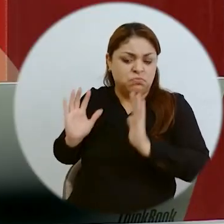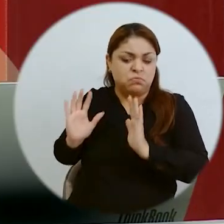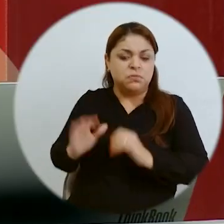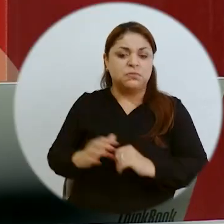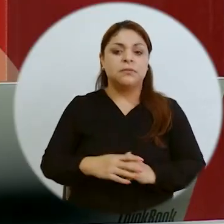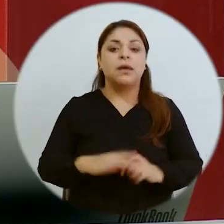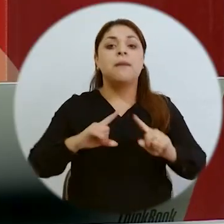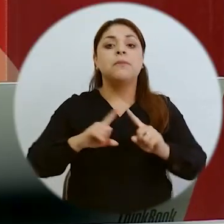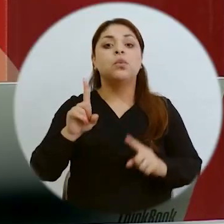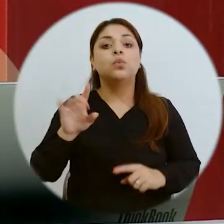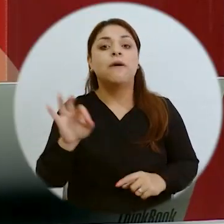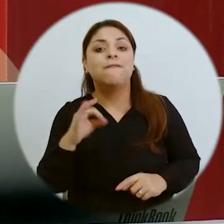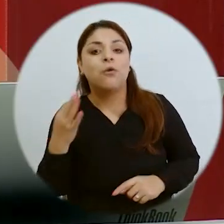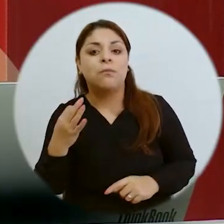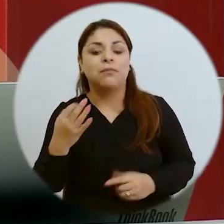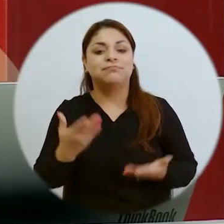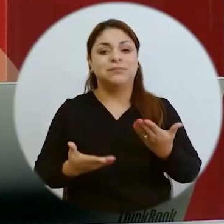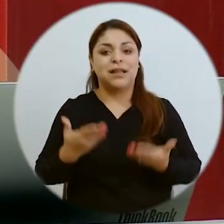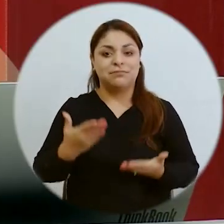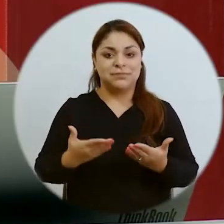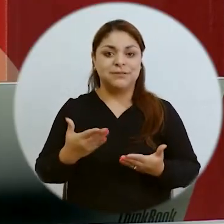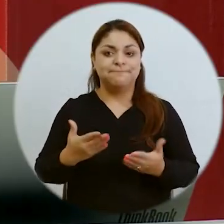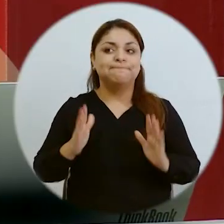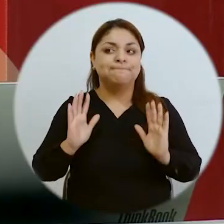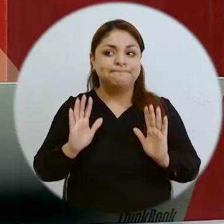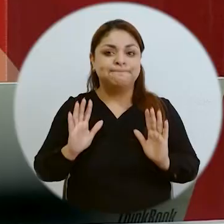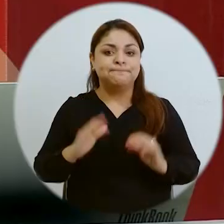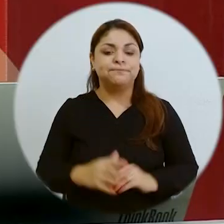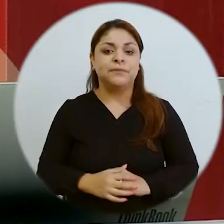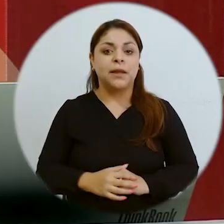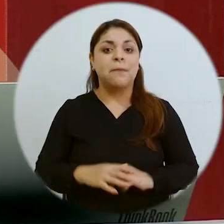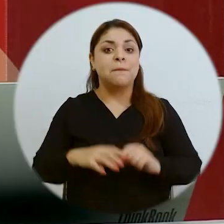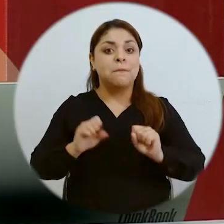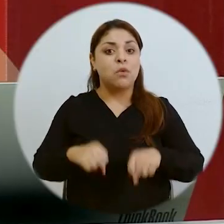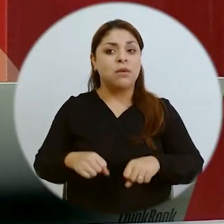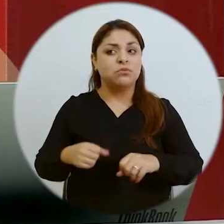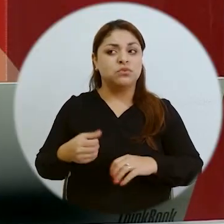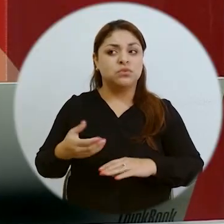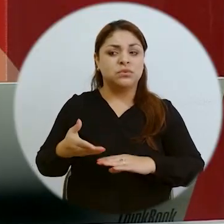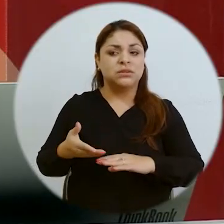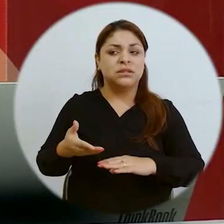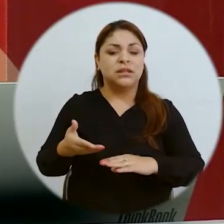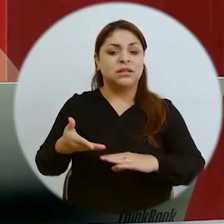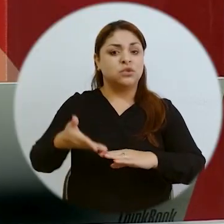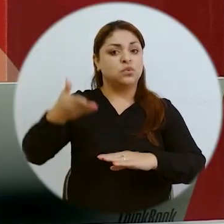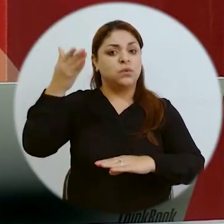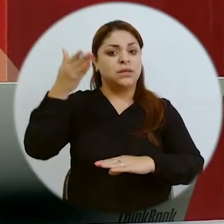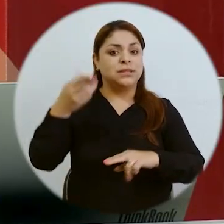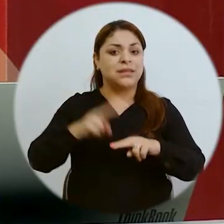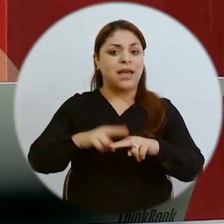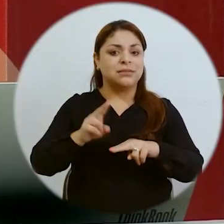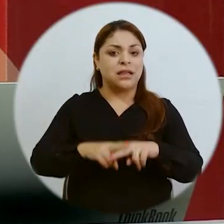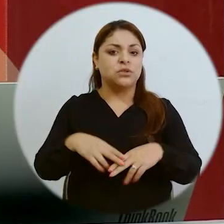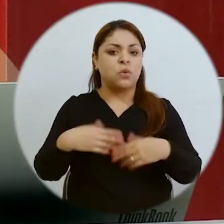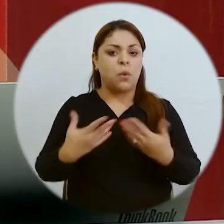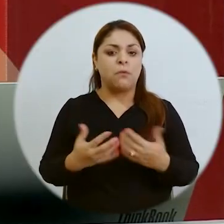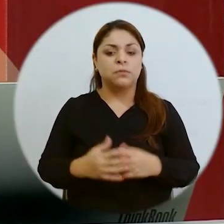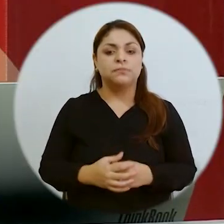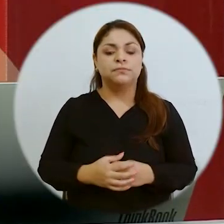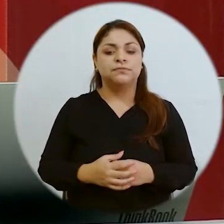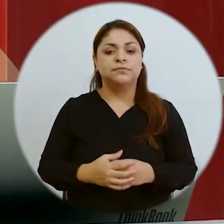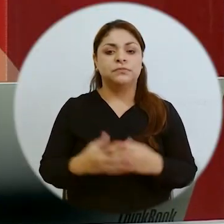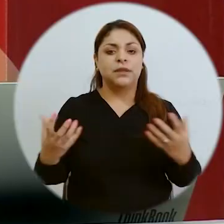Rica. Ese costo no lo menciona mi estimado don Welmer, pero, y no soy quien para defender a las entidades